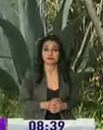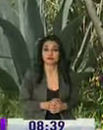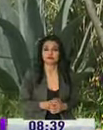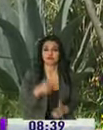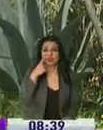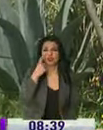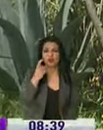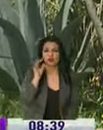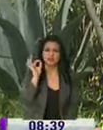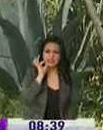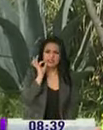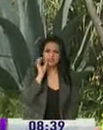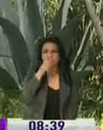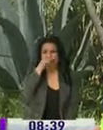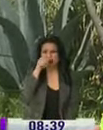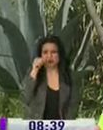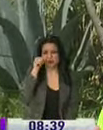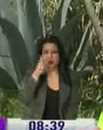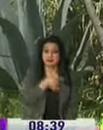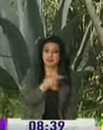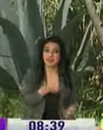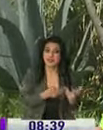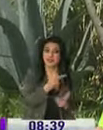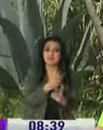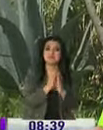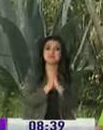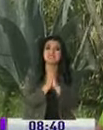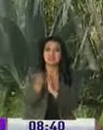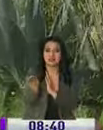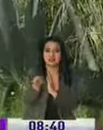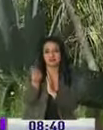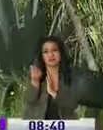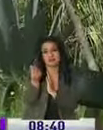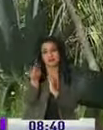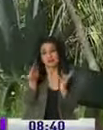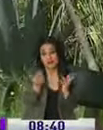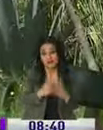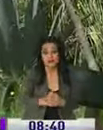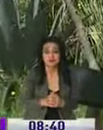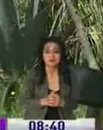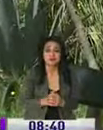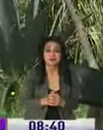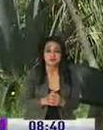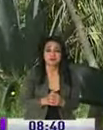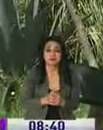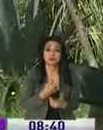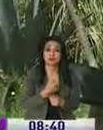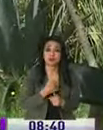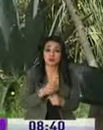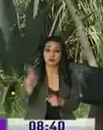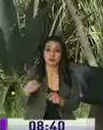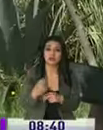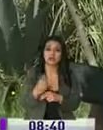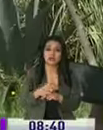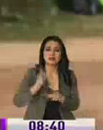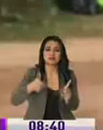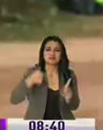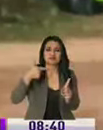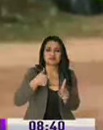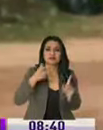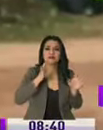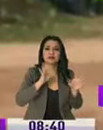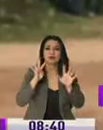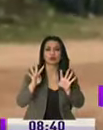y parece que por ahí existe la motivación y utilizó para esta modalidad un revólver calibre 38. El